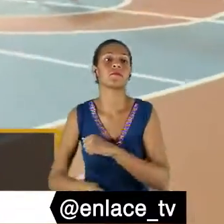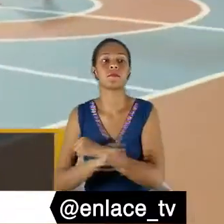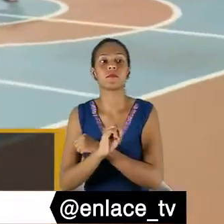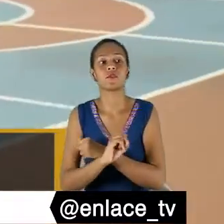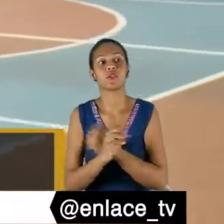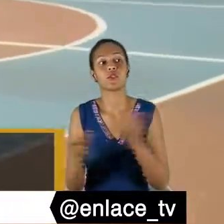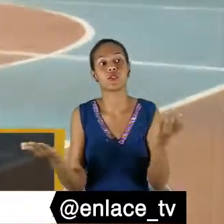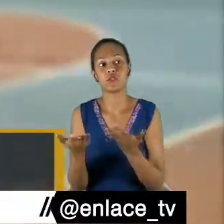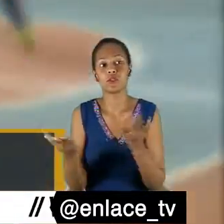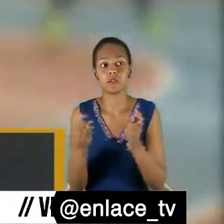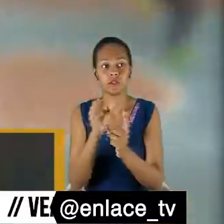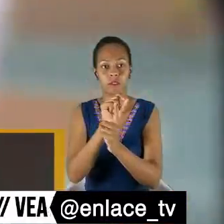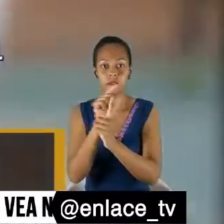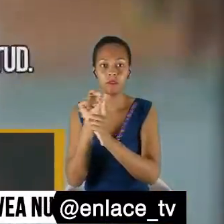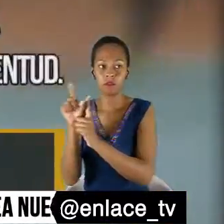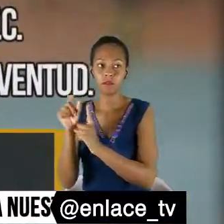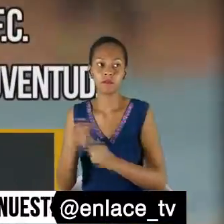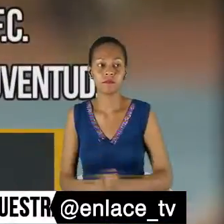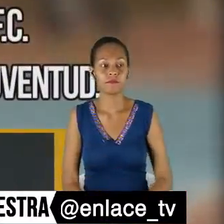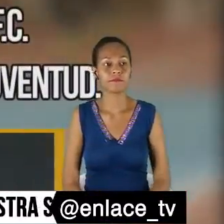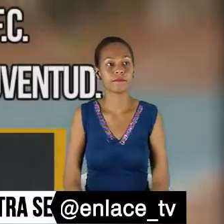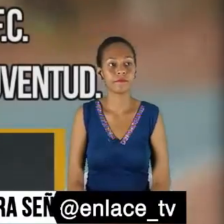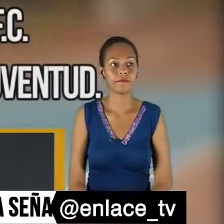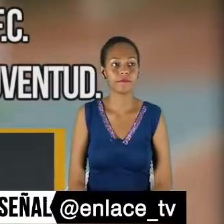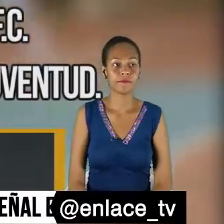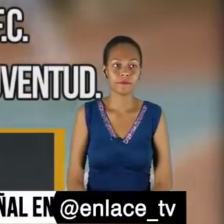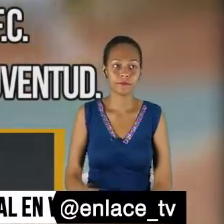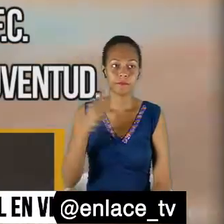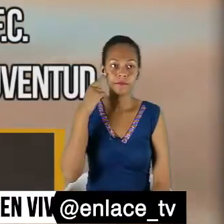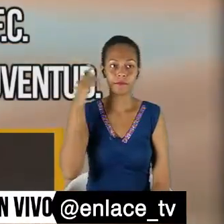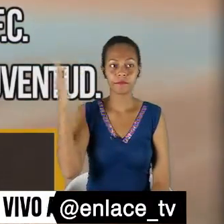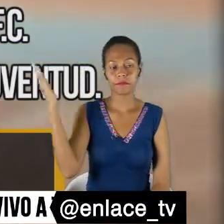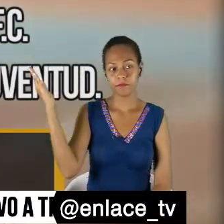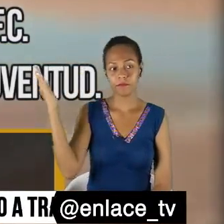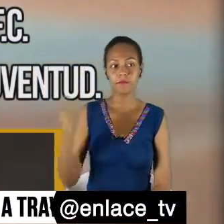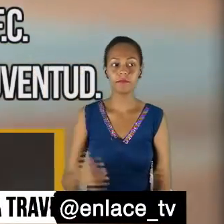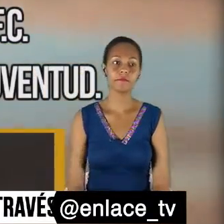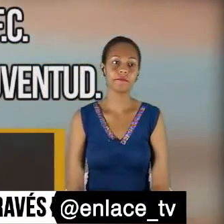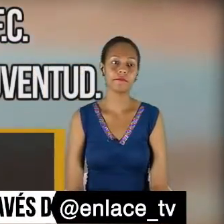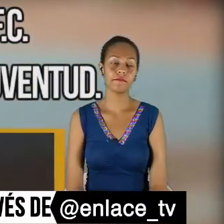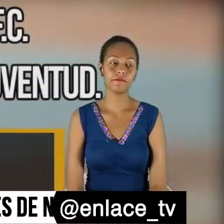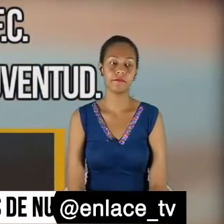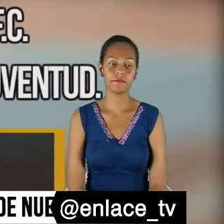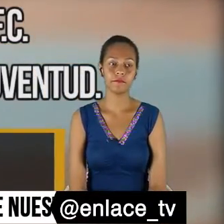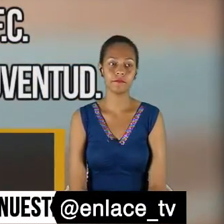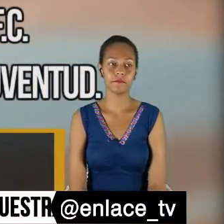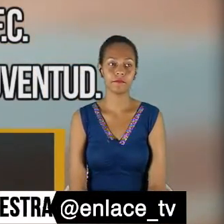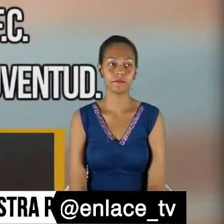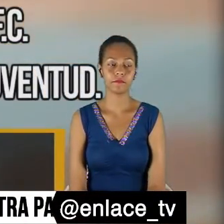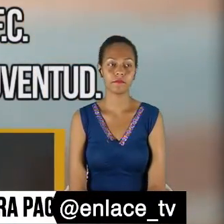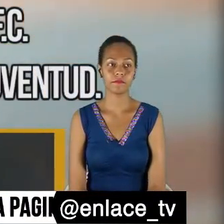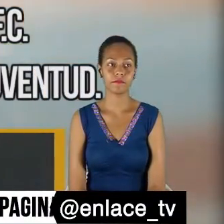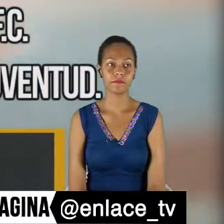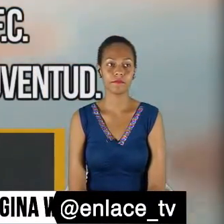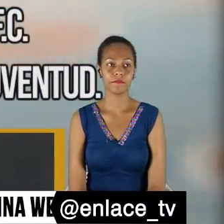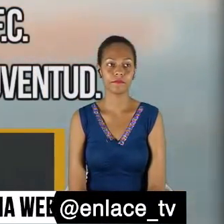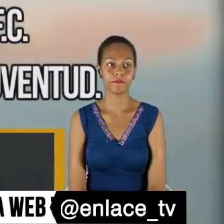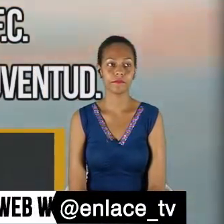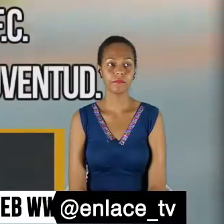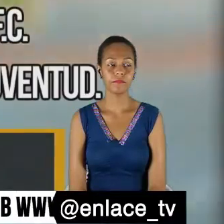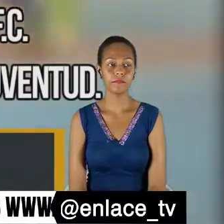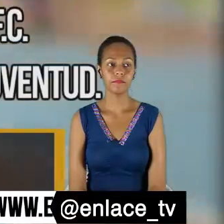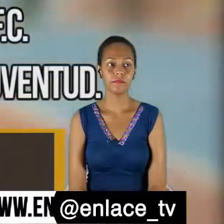corregimiento El Llanito. A las 7 de la noche se enfrentarán el combo de Edinson y el Guamo. A las 7:45 de la noche está